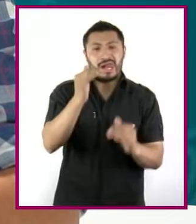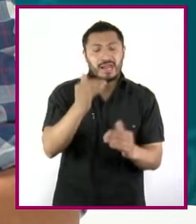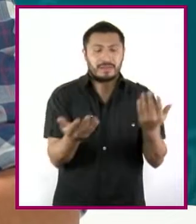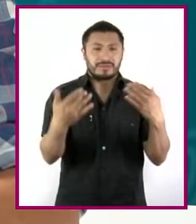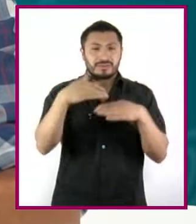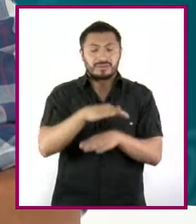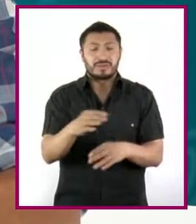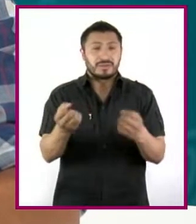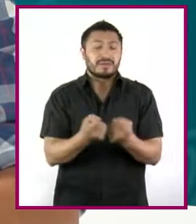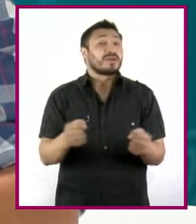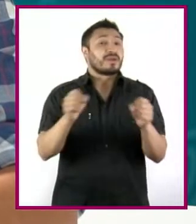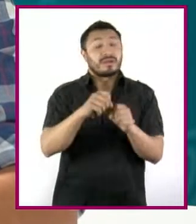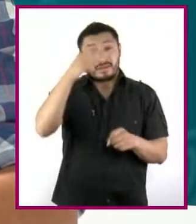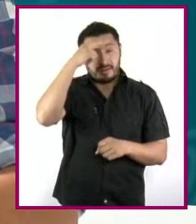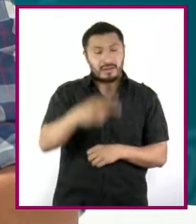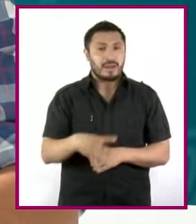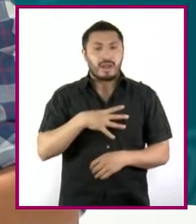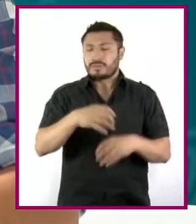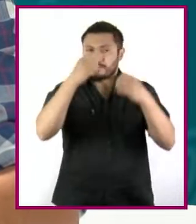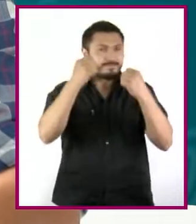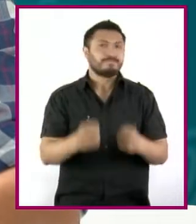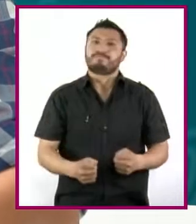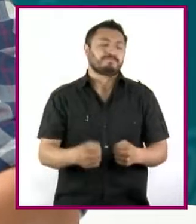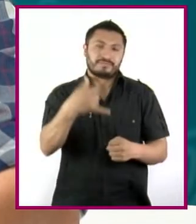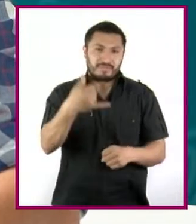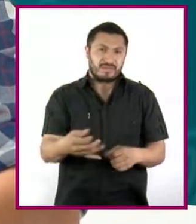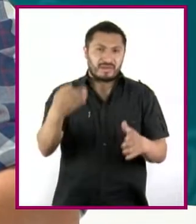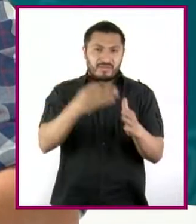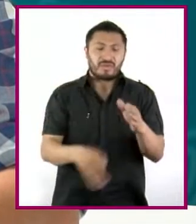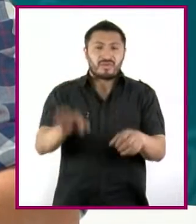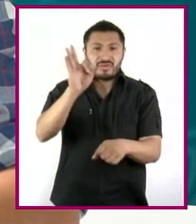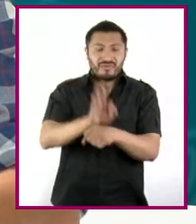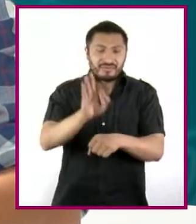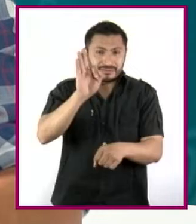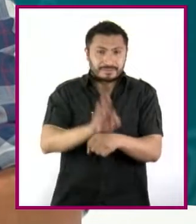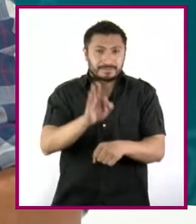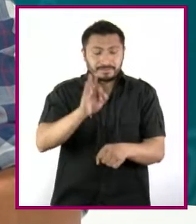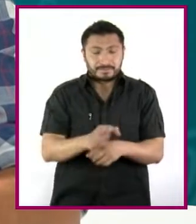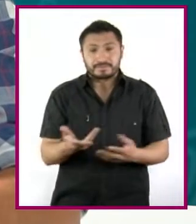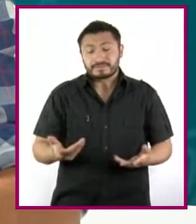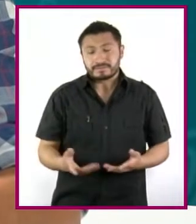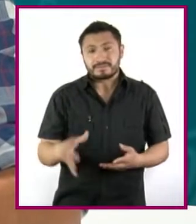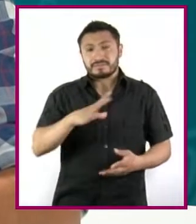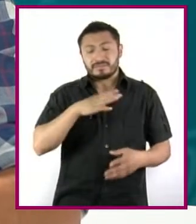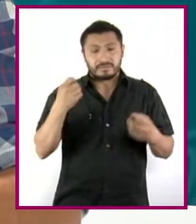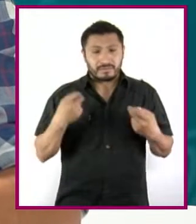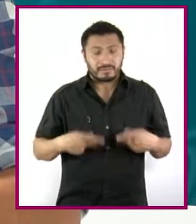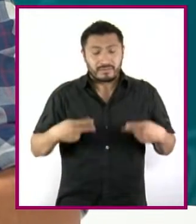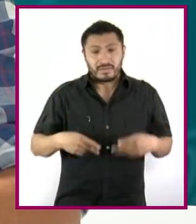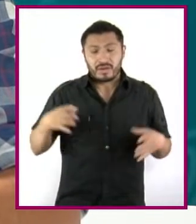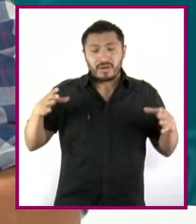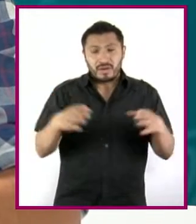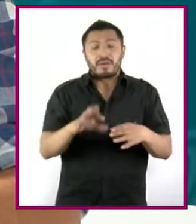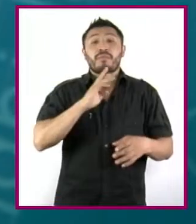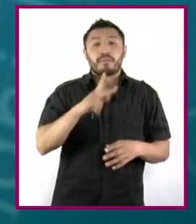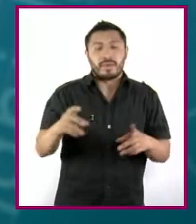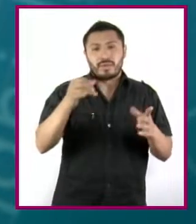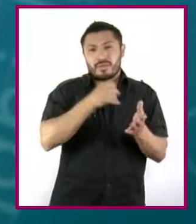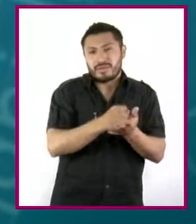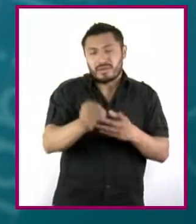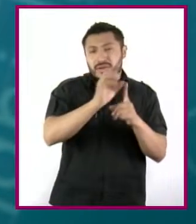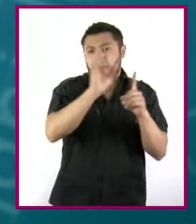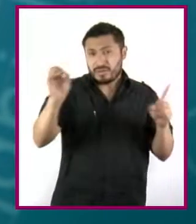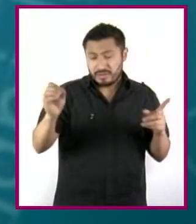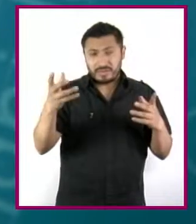sociedad mexicana. Ante la inseguridad y la falta de protección de mandos policiales y militares, algunas poblaciones decidieron organizarse.